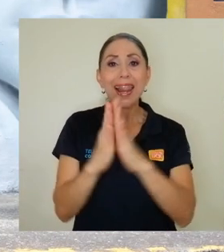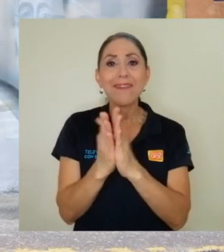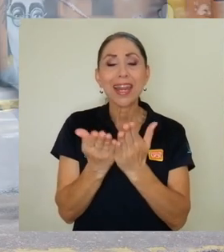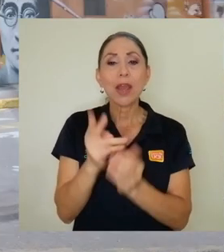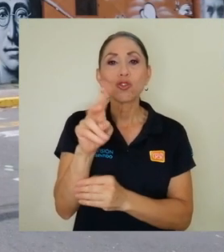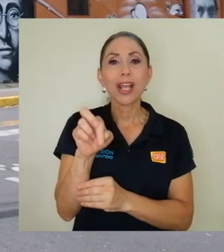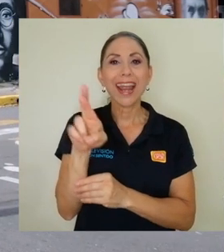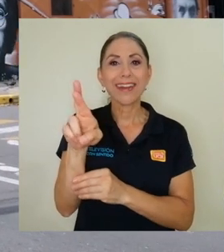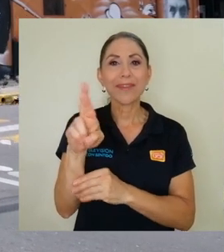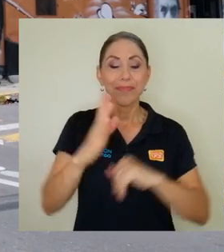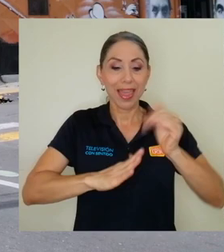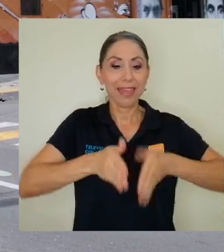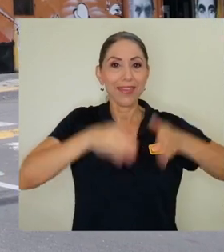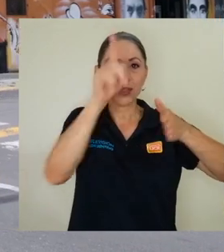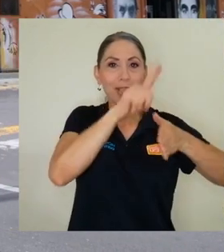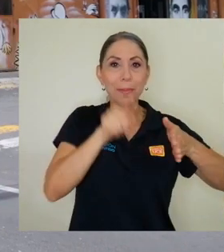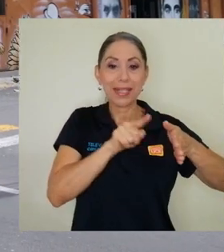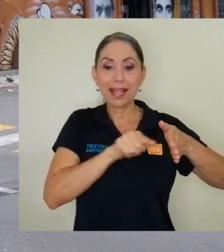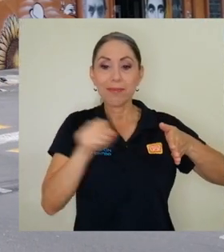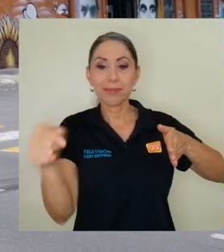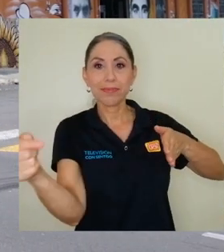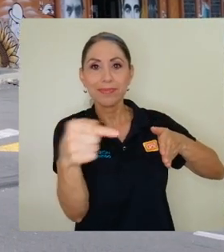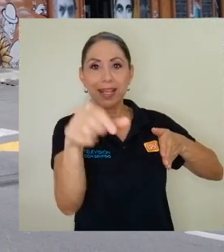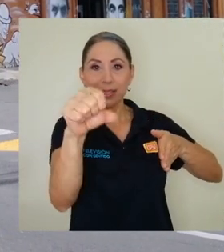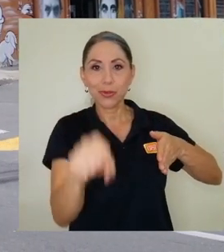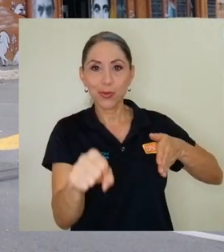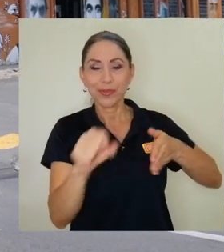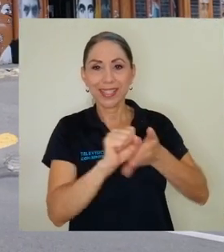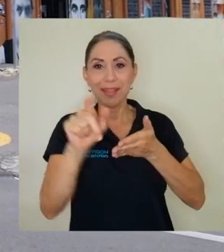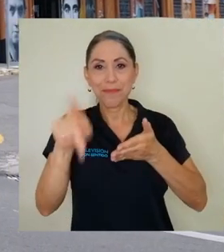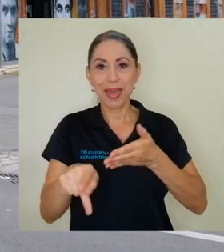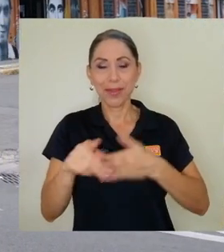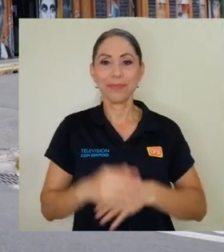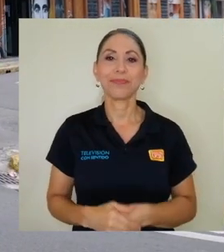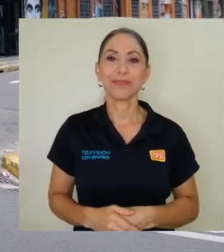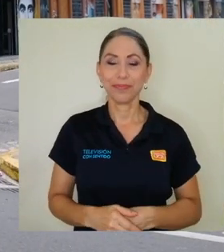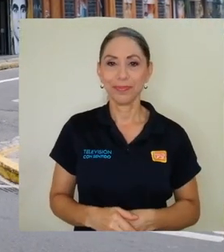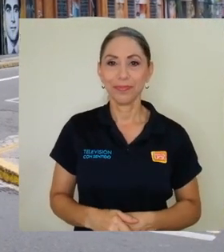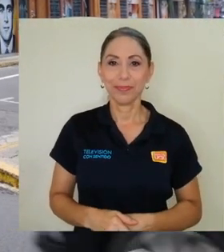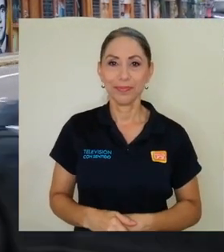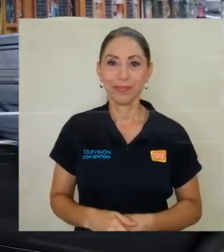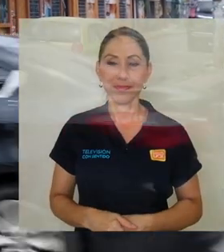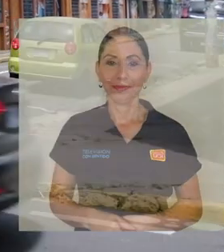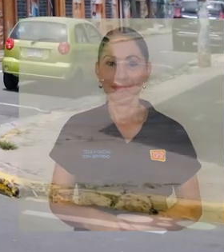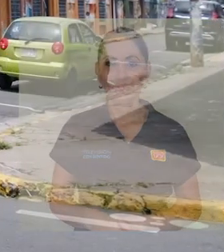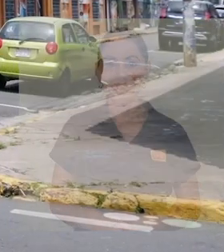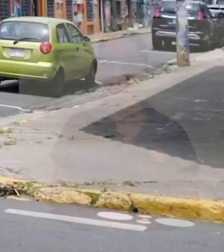UCR, ubicada al costado sur del edificio Saprissa en San Pedro de Montes de Oca.